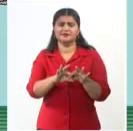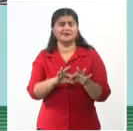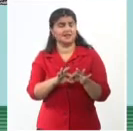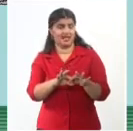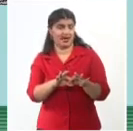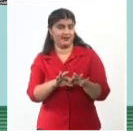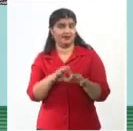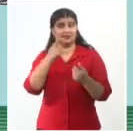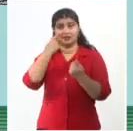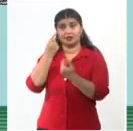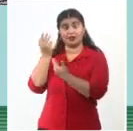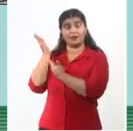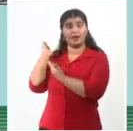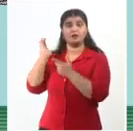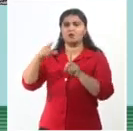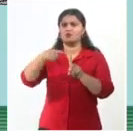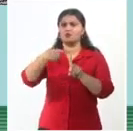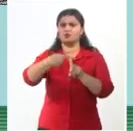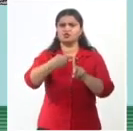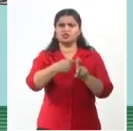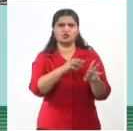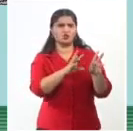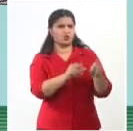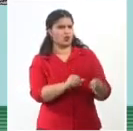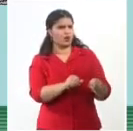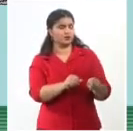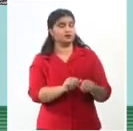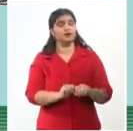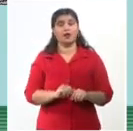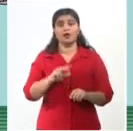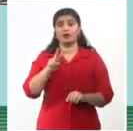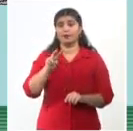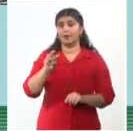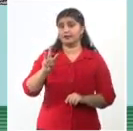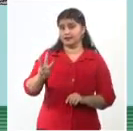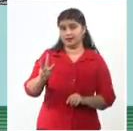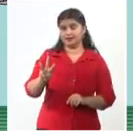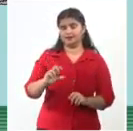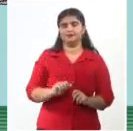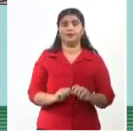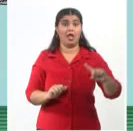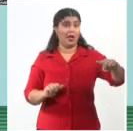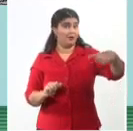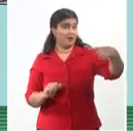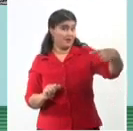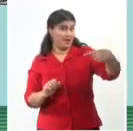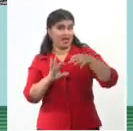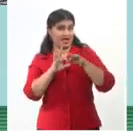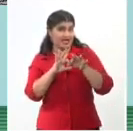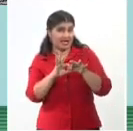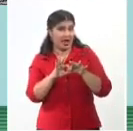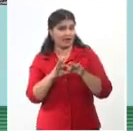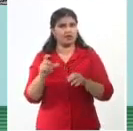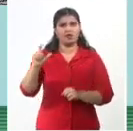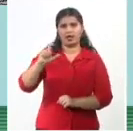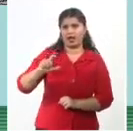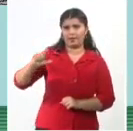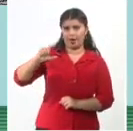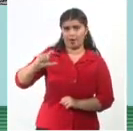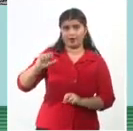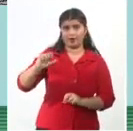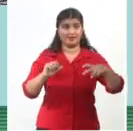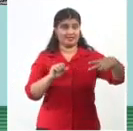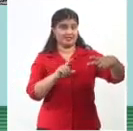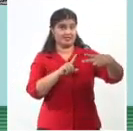fijan, después de la provincia de Camagüey, es la cifra más alta. En 6 de